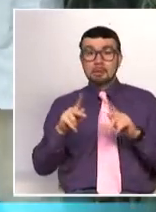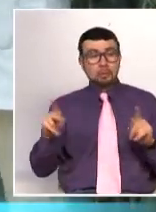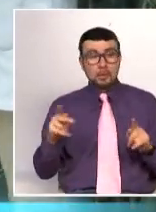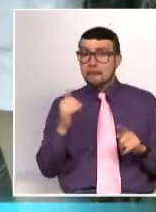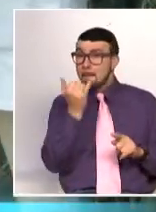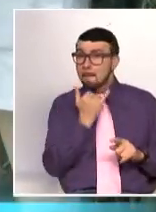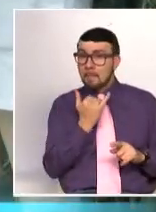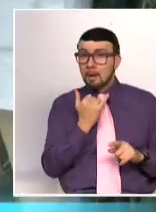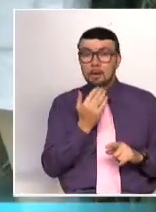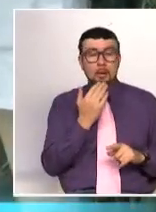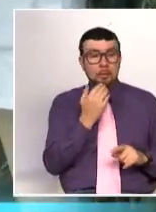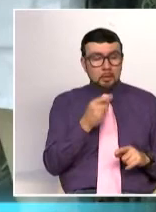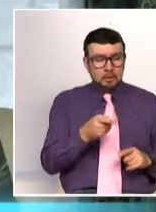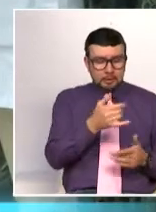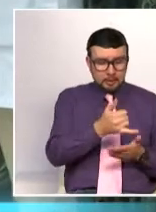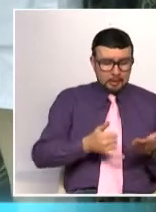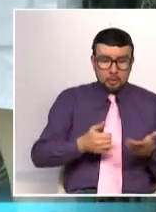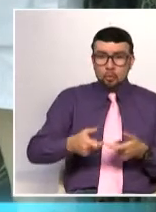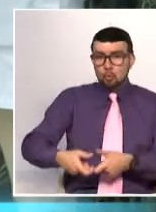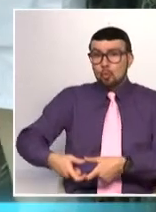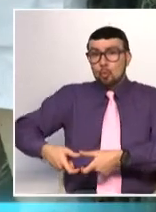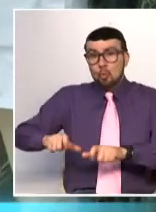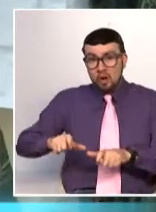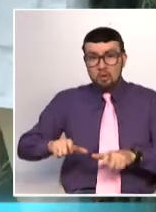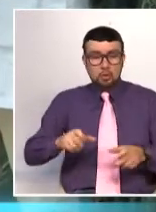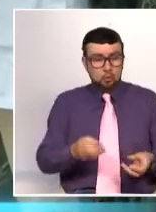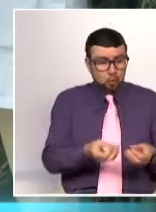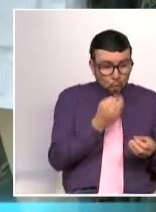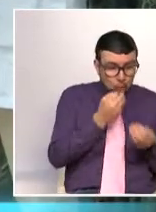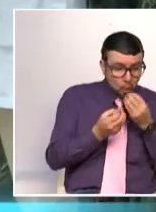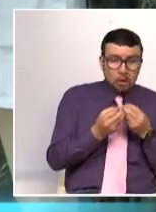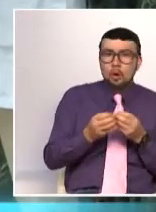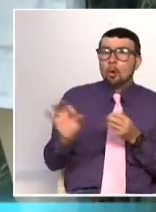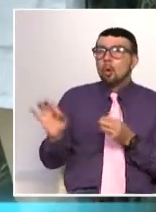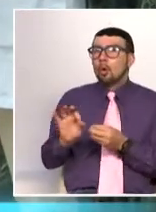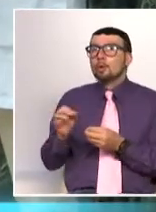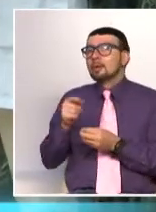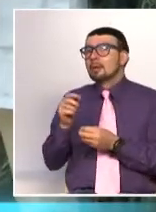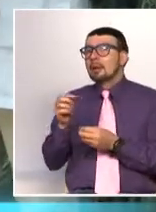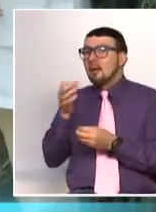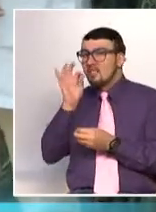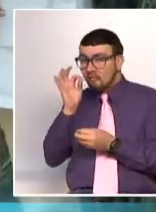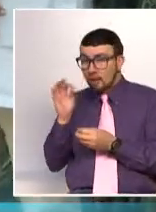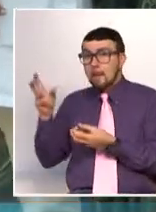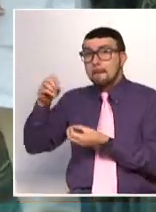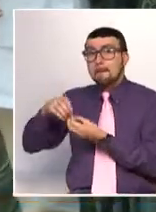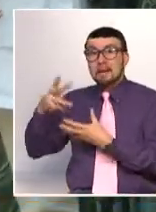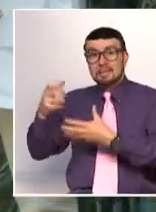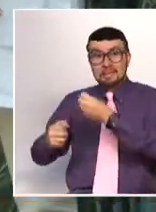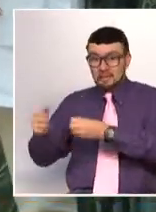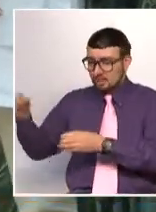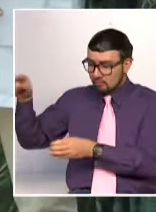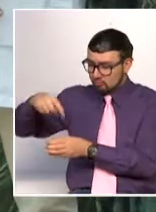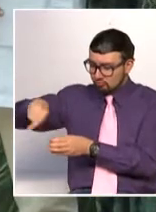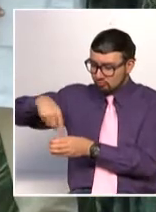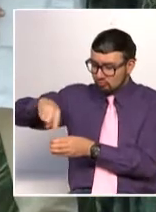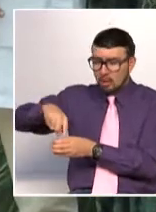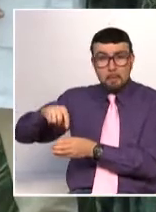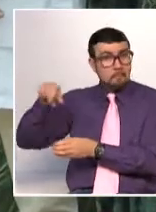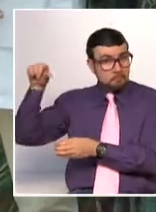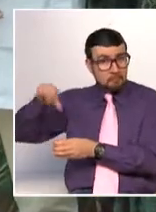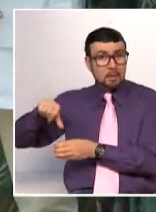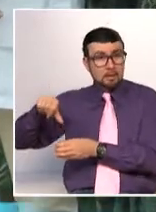combinar queso y huevo y combinar café con leche o chocolate con leche exacto es un gran error son